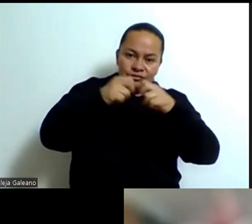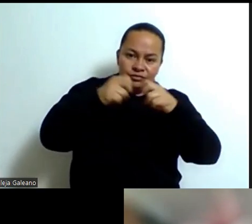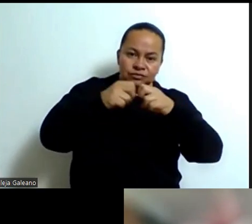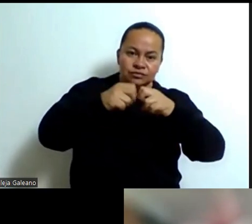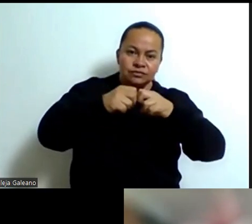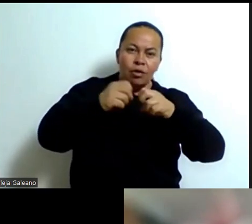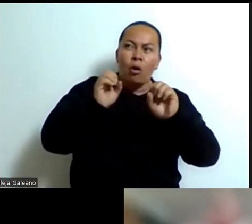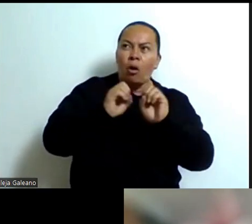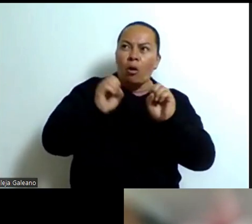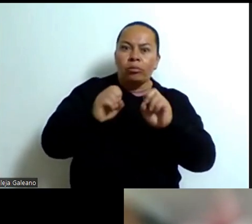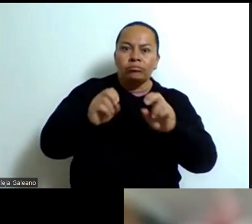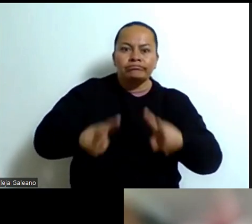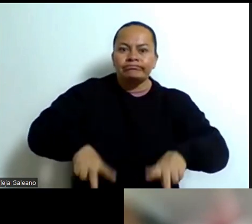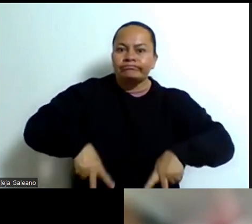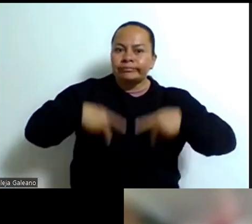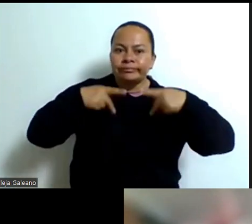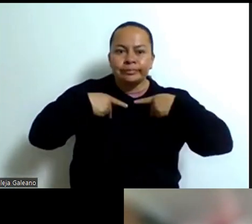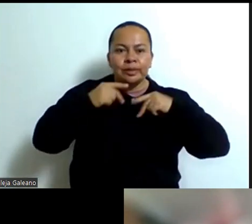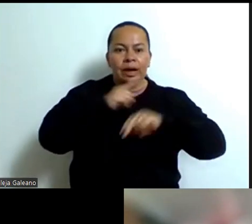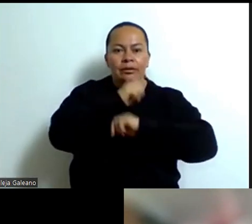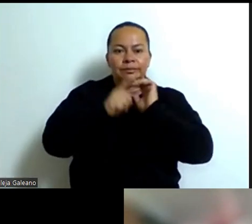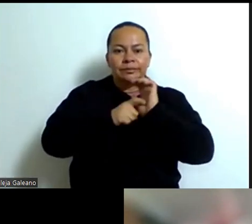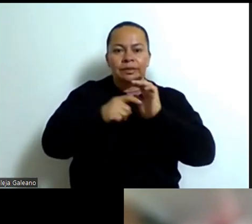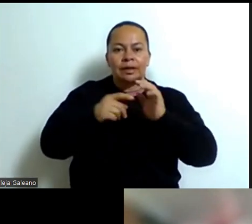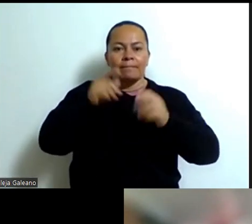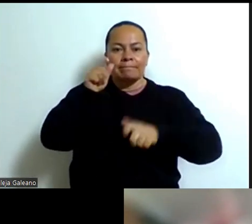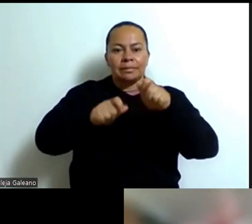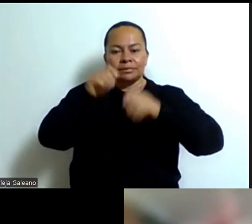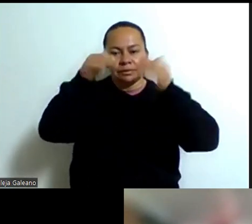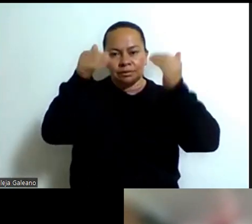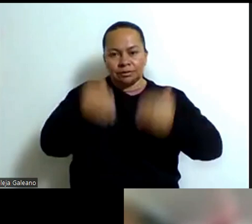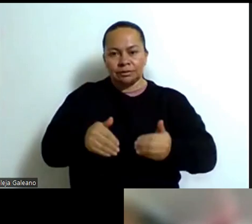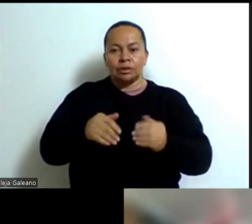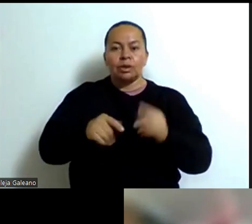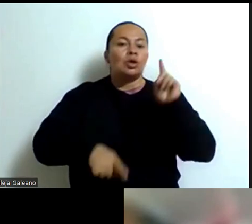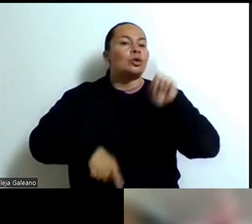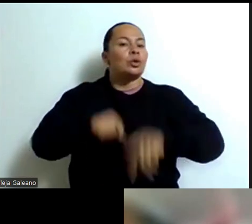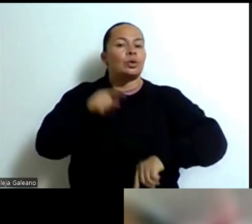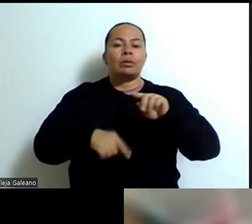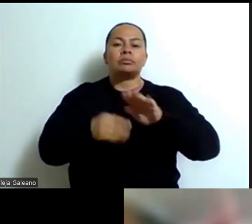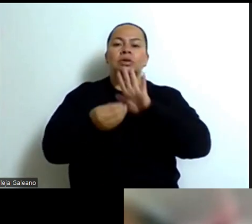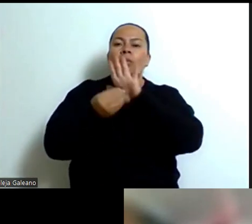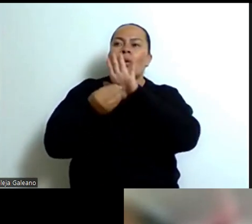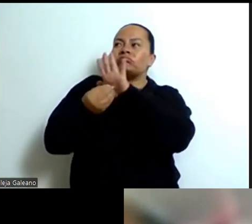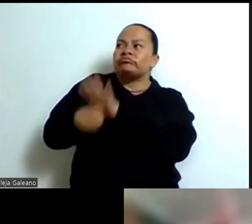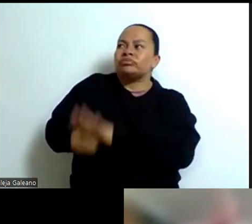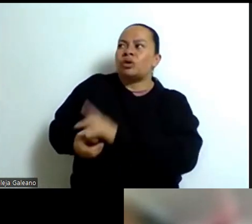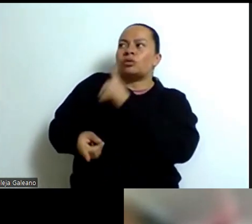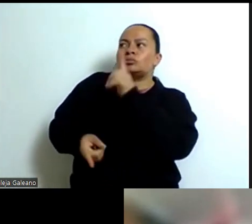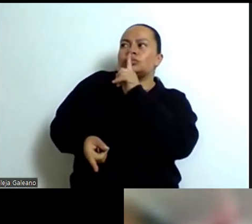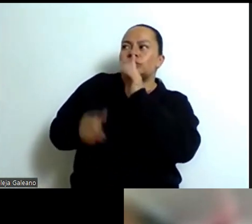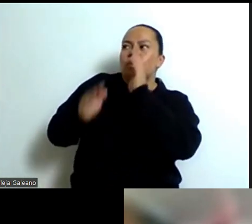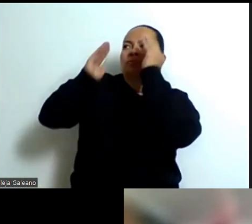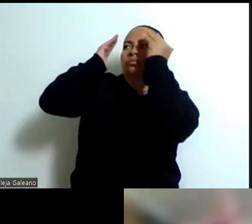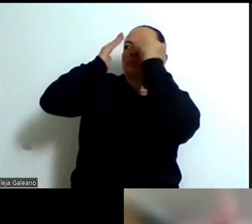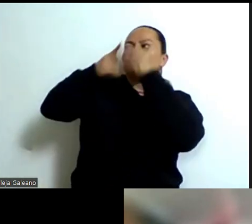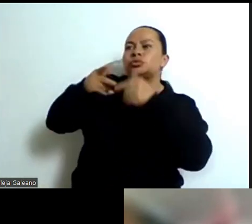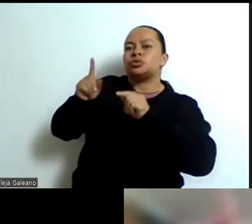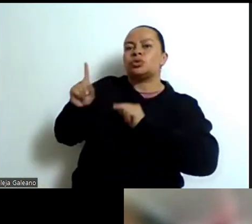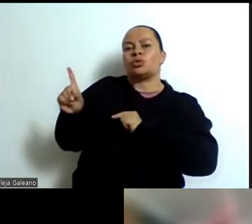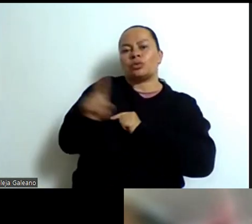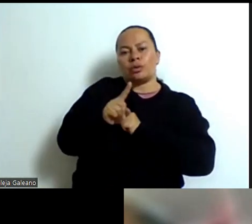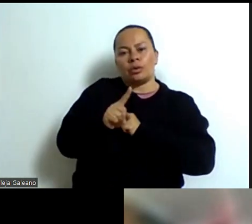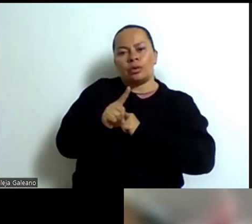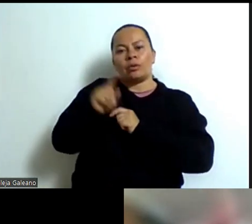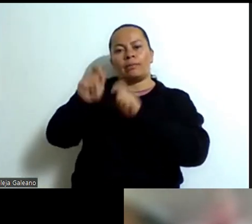discapacidad sí no podemos seguir mitificado los entornos de las personas con discapacidad